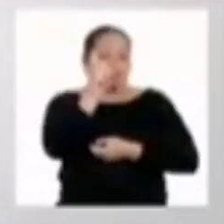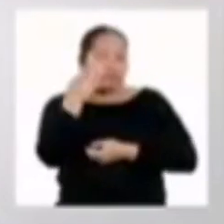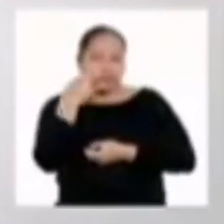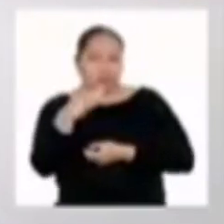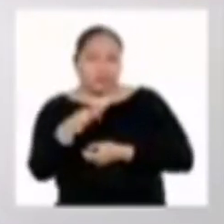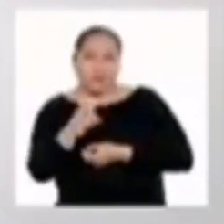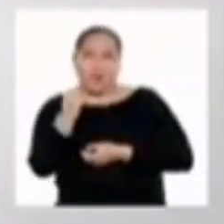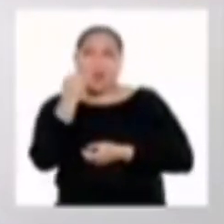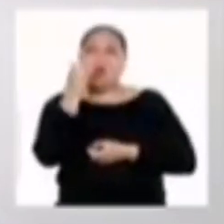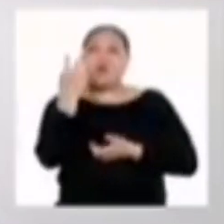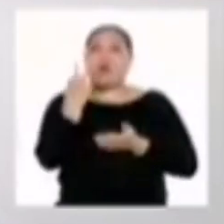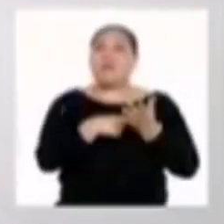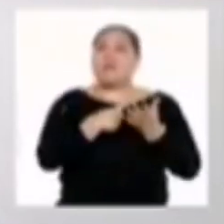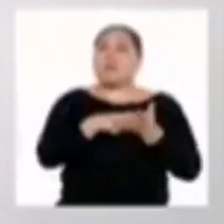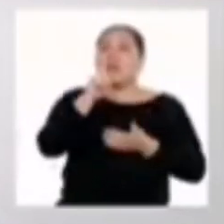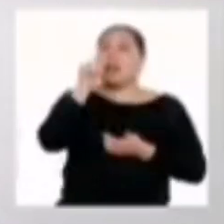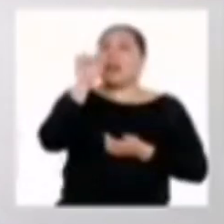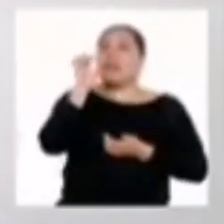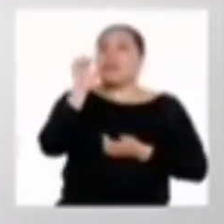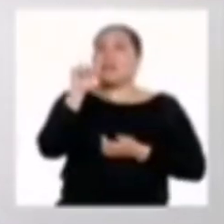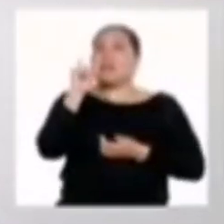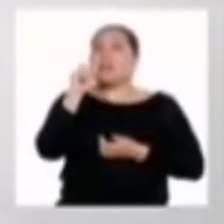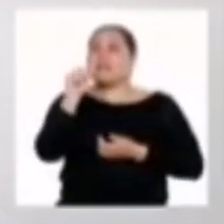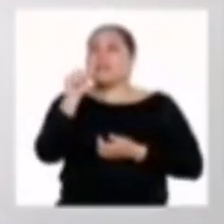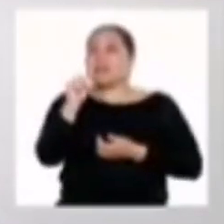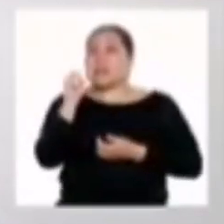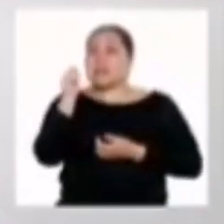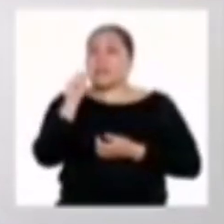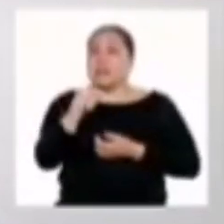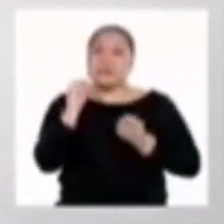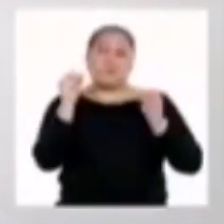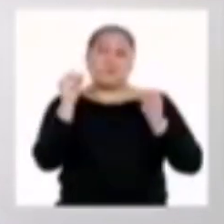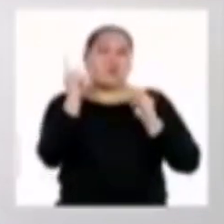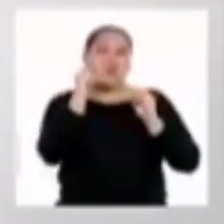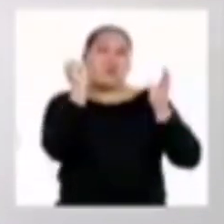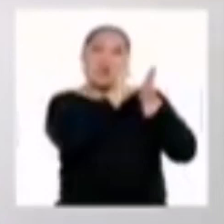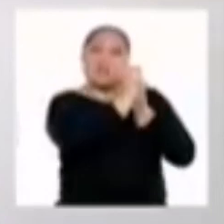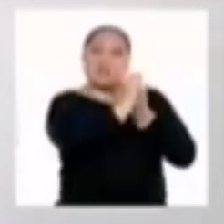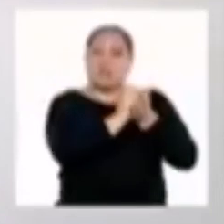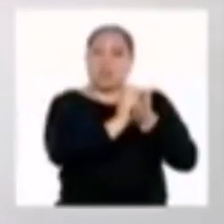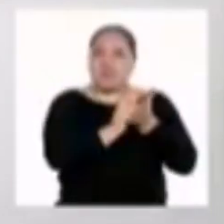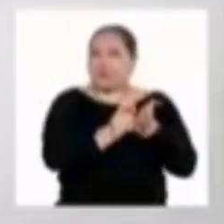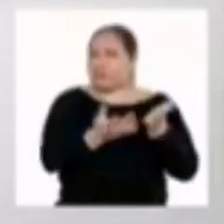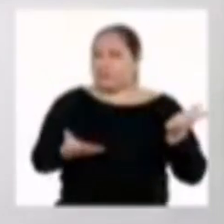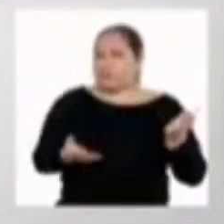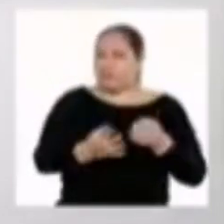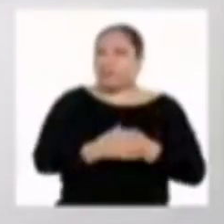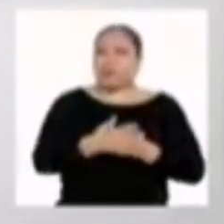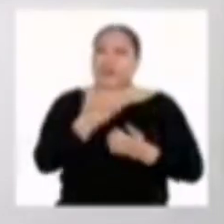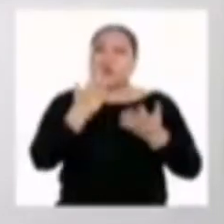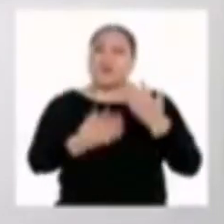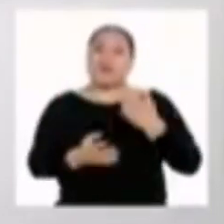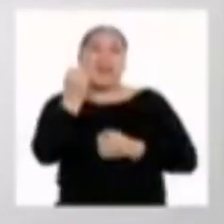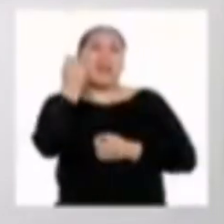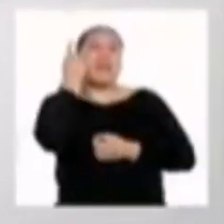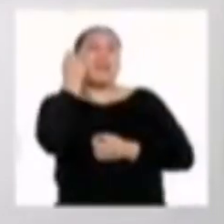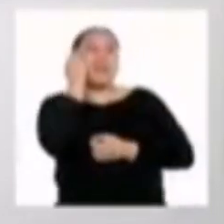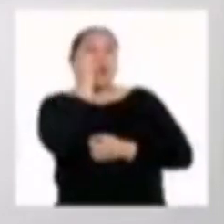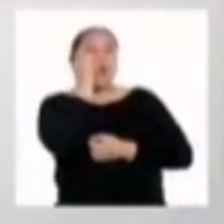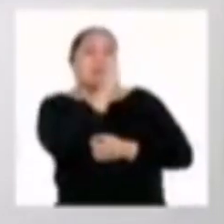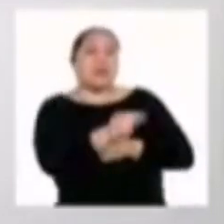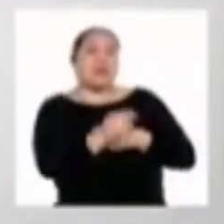siempre, porque a veces la tesis puede estar presente de forma implícita, es decir, se debe inferir a partir